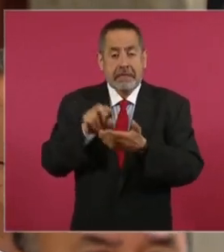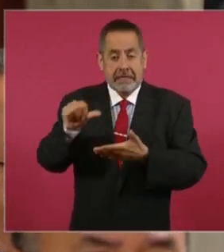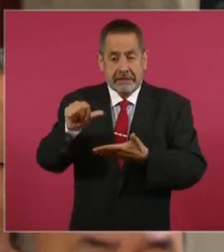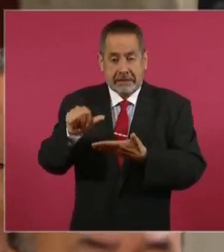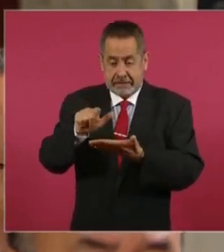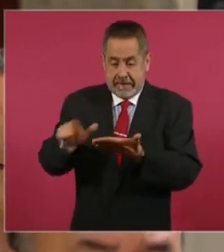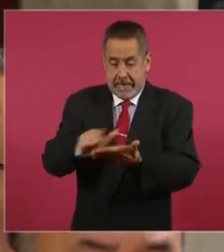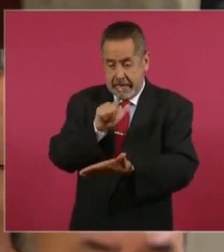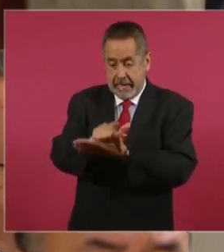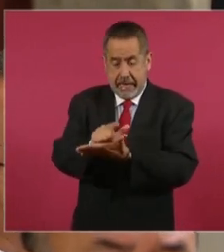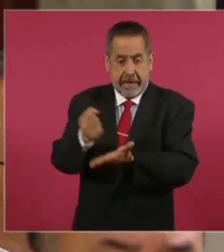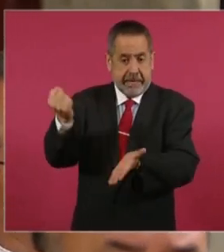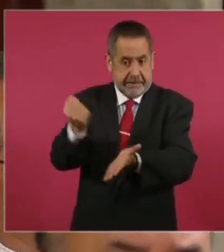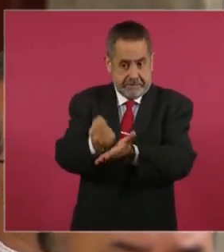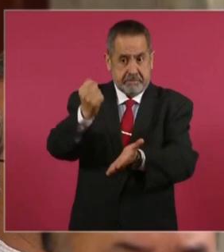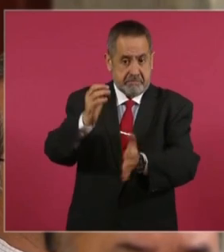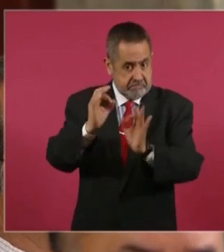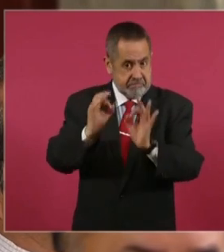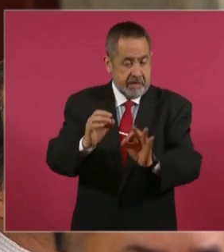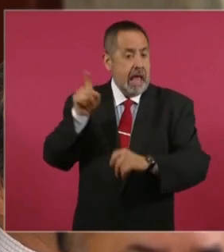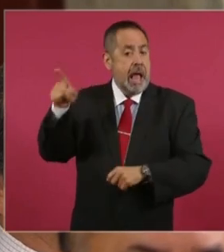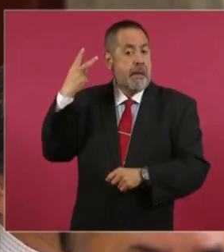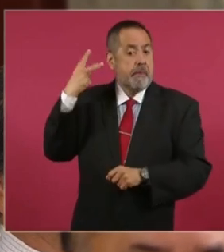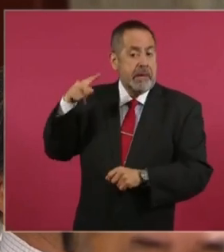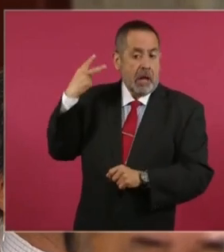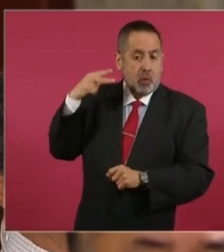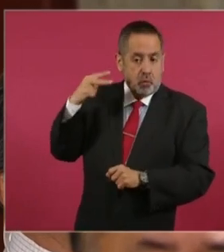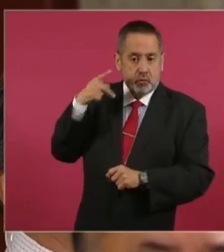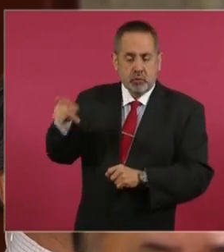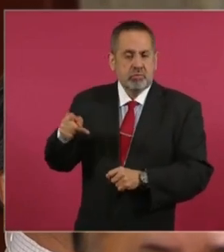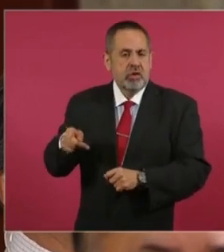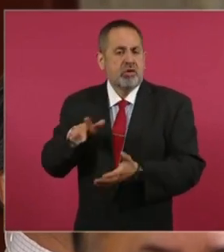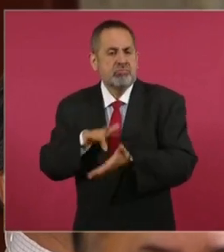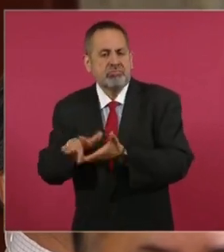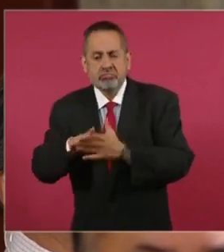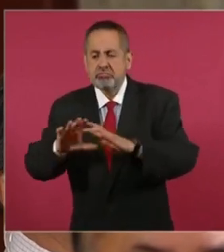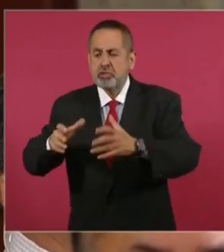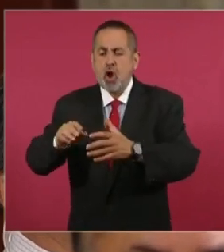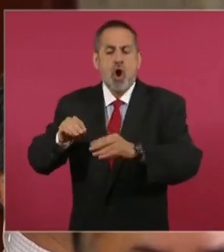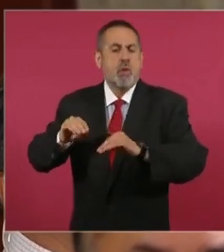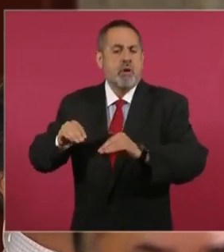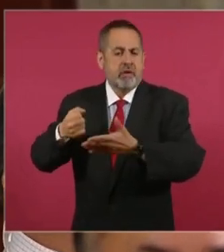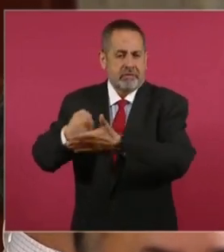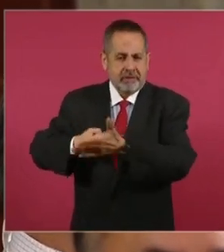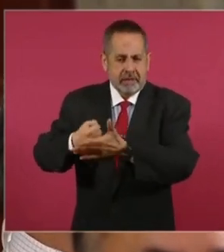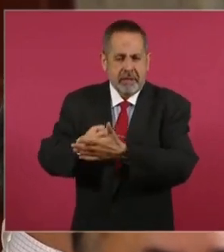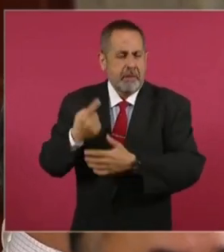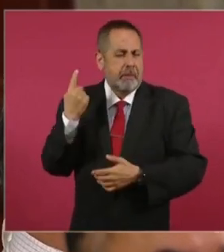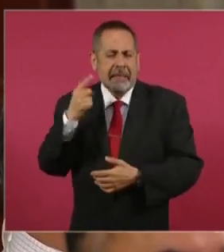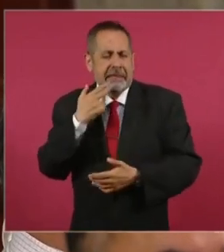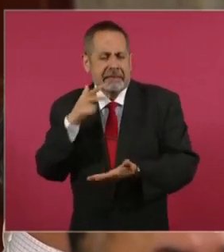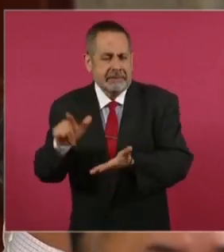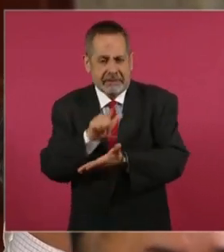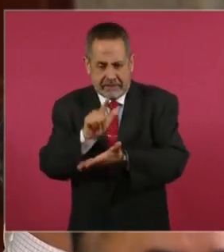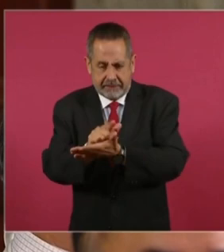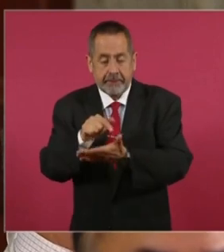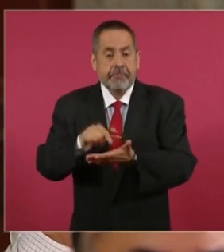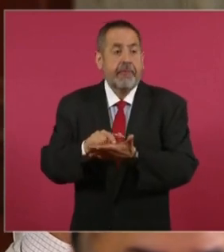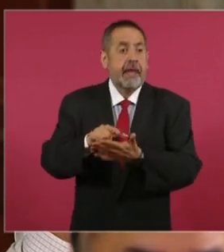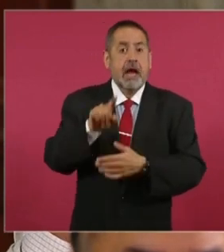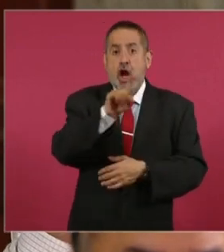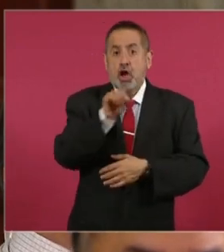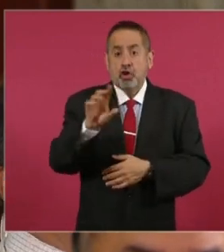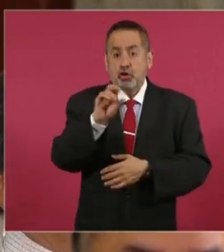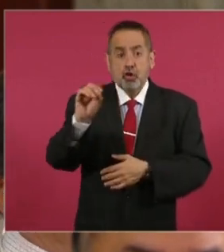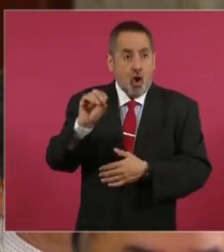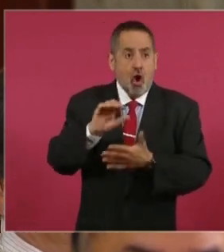iniciativa de ley en el estado de Veracruz impulsada por el Movimiento Conciencia, consistente en la conversión de zoológicos